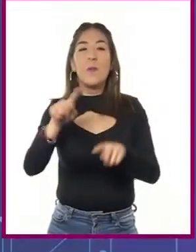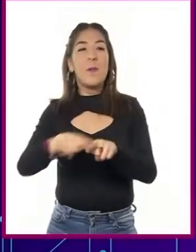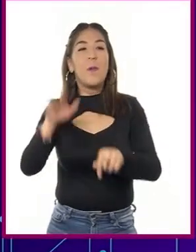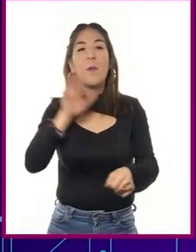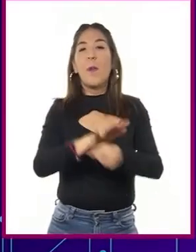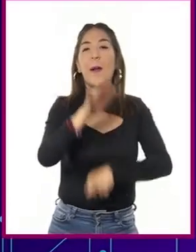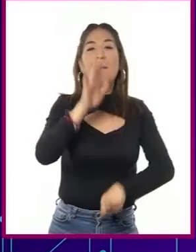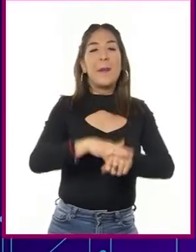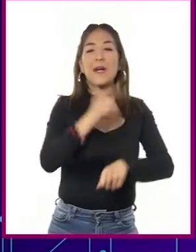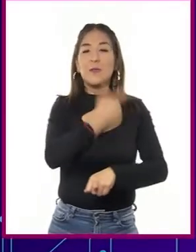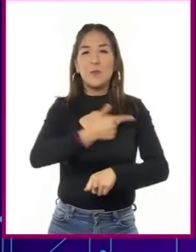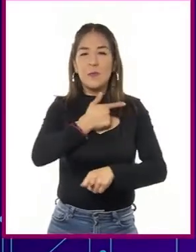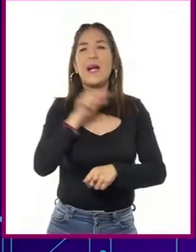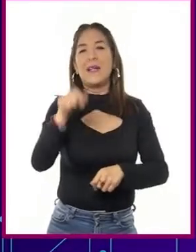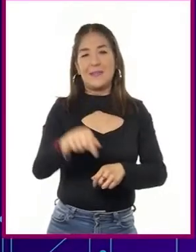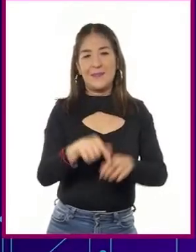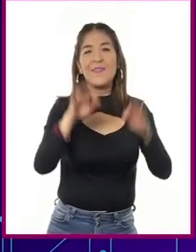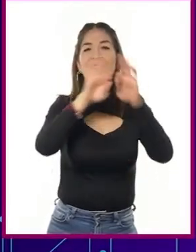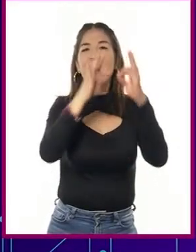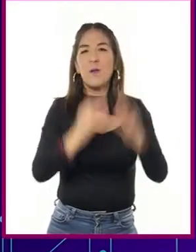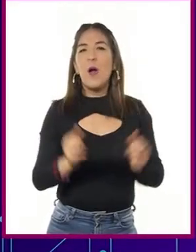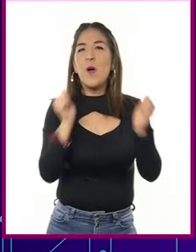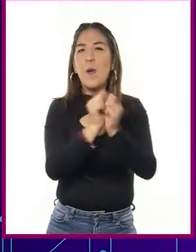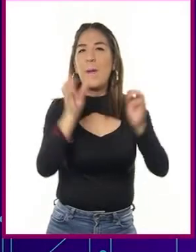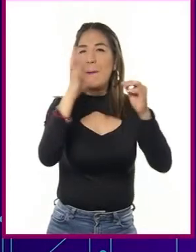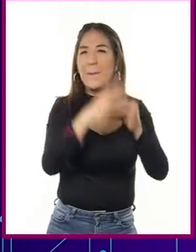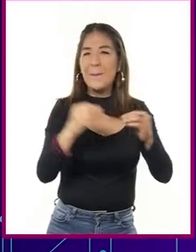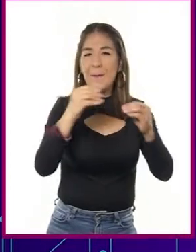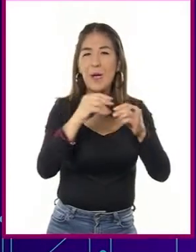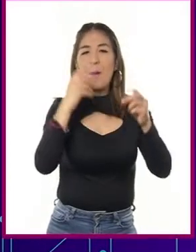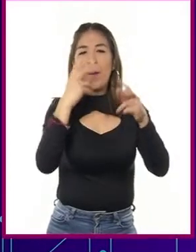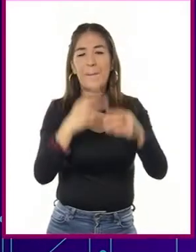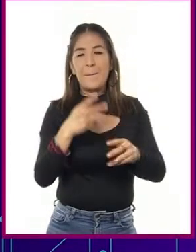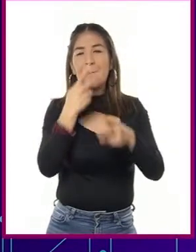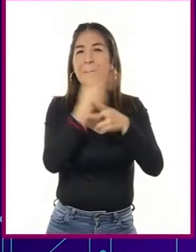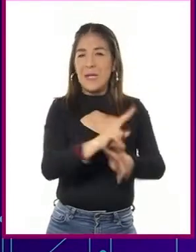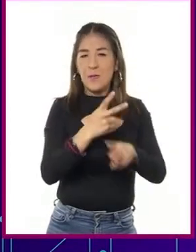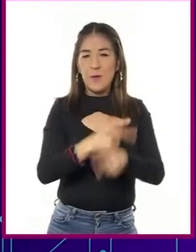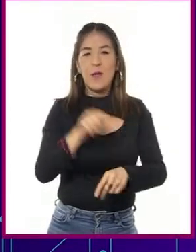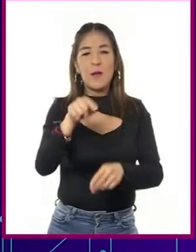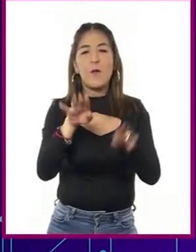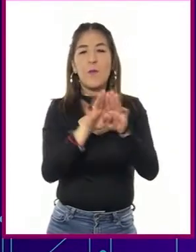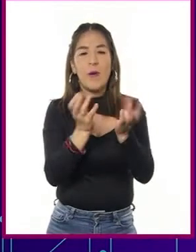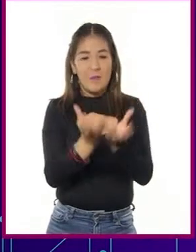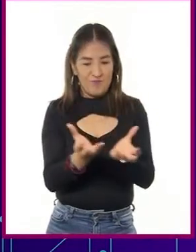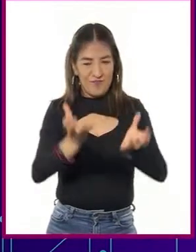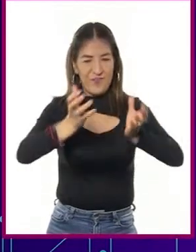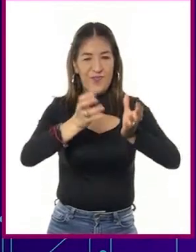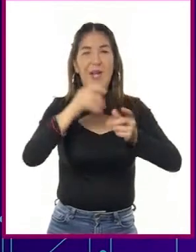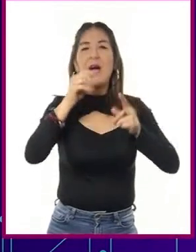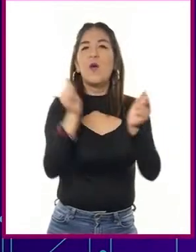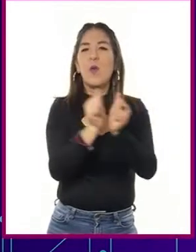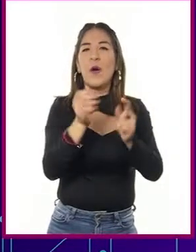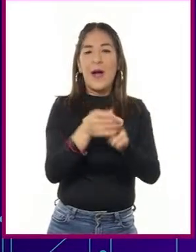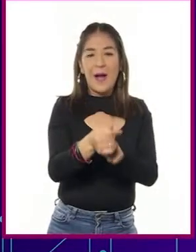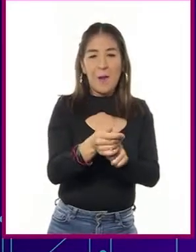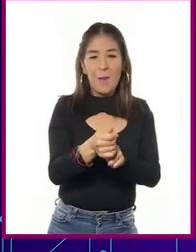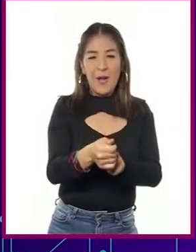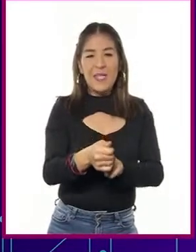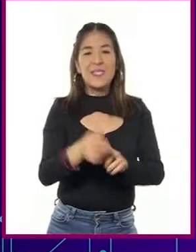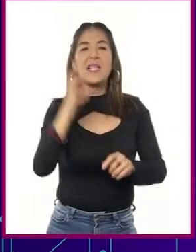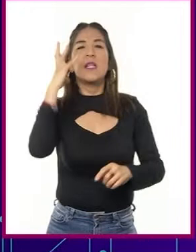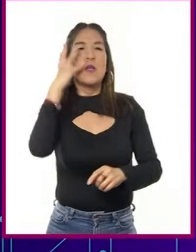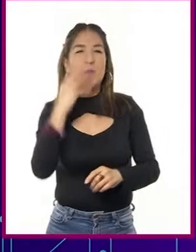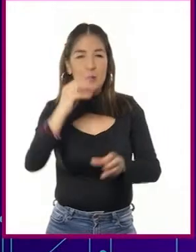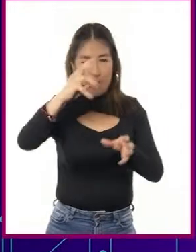elaborar figuras con verduras y propongo unas canoas con cacahuate recién tostado y un